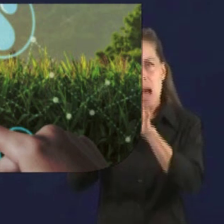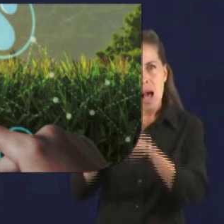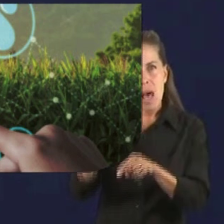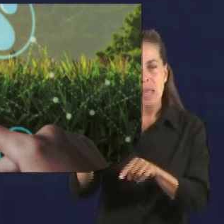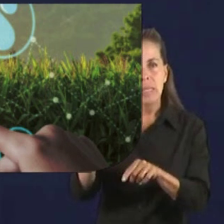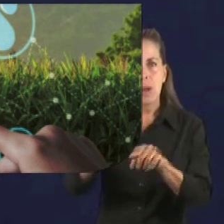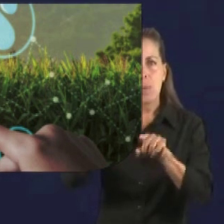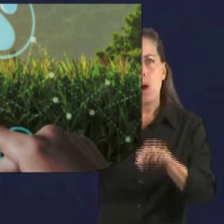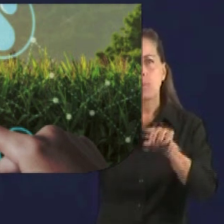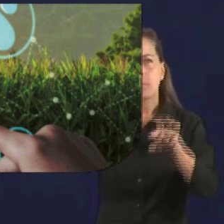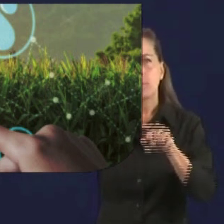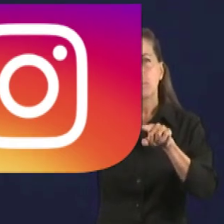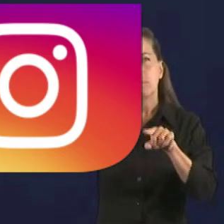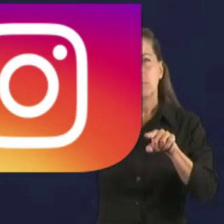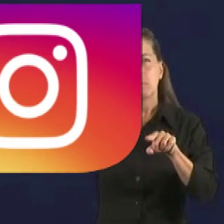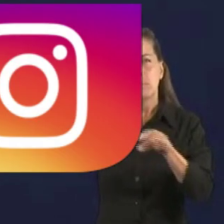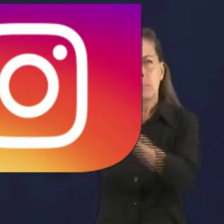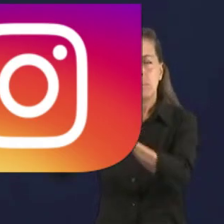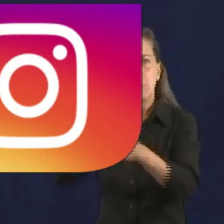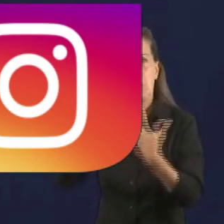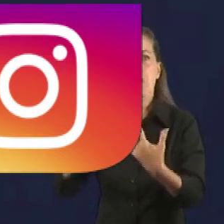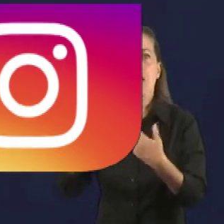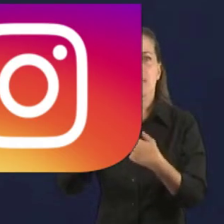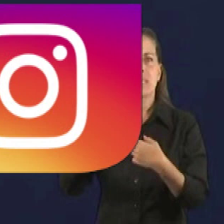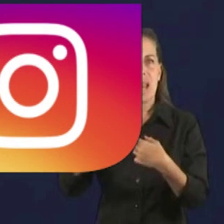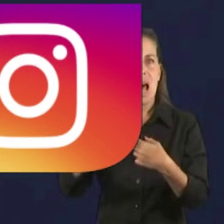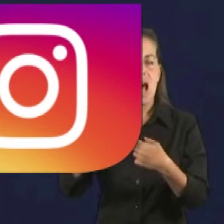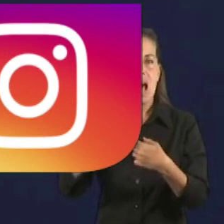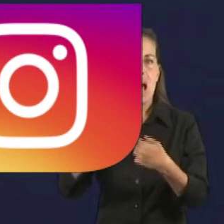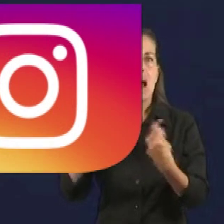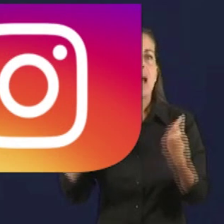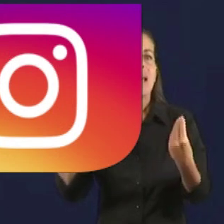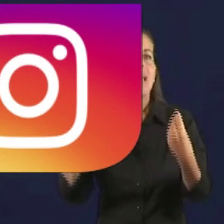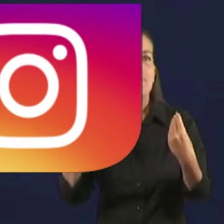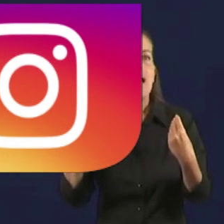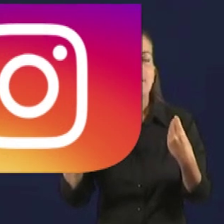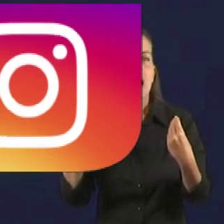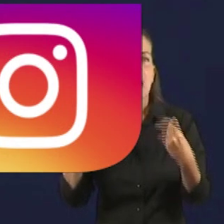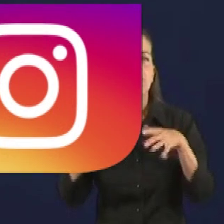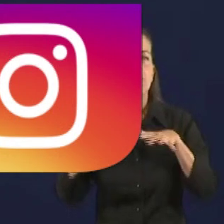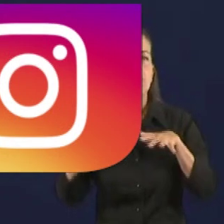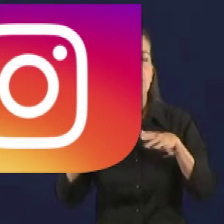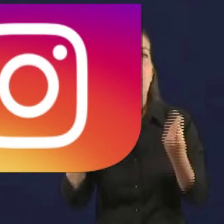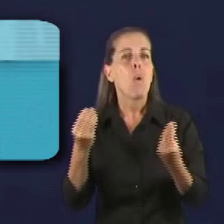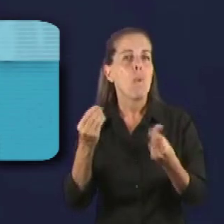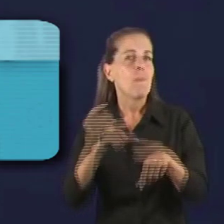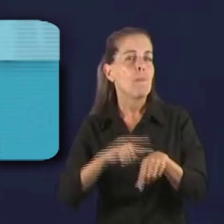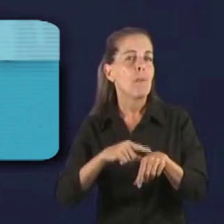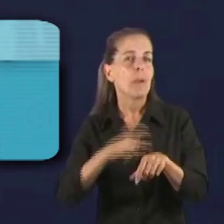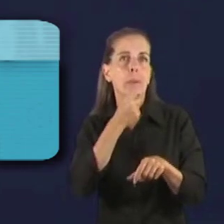son bastante elocuentes y bastante representativos de lo que pasa cuando los subsidios